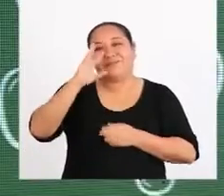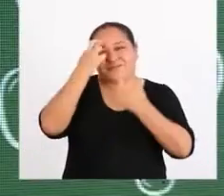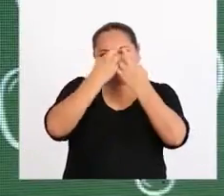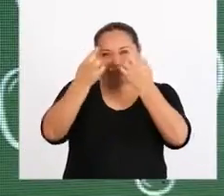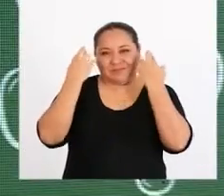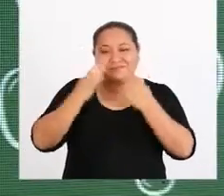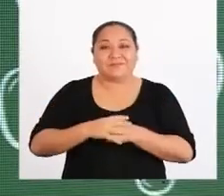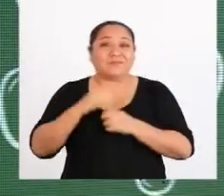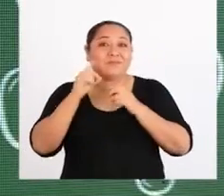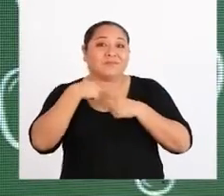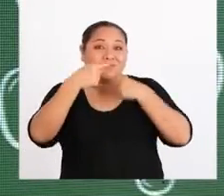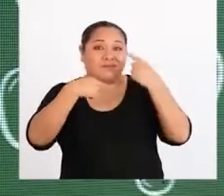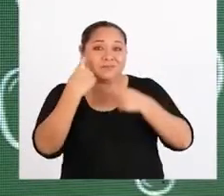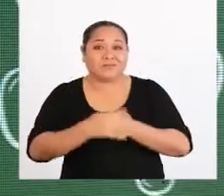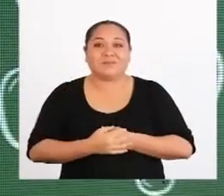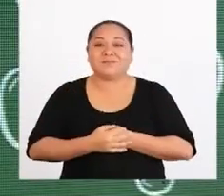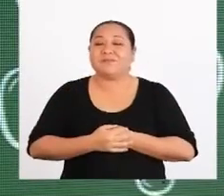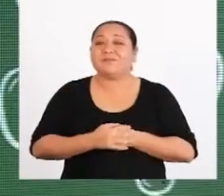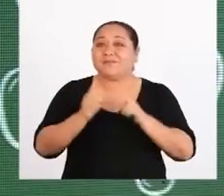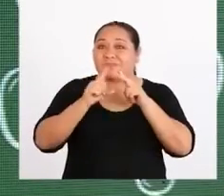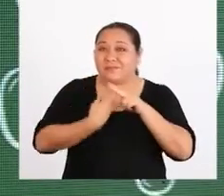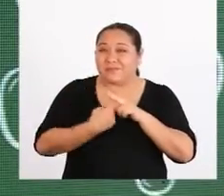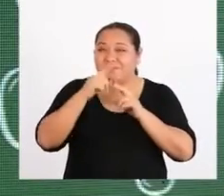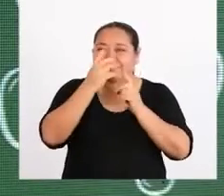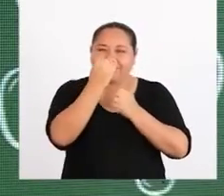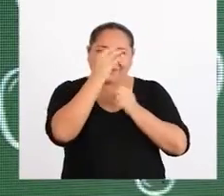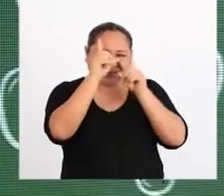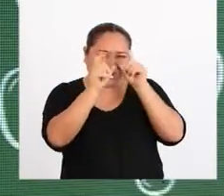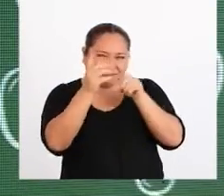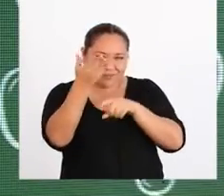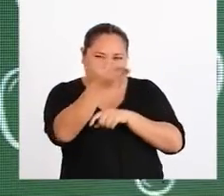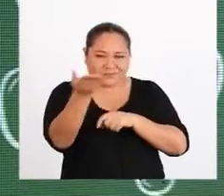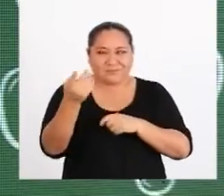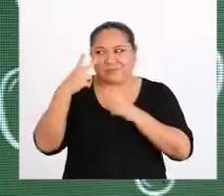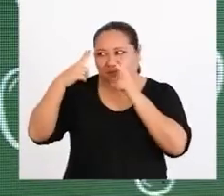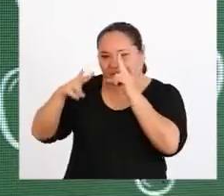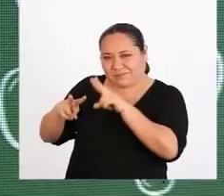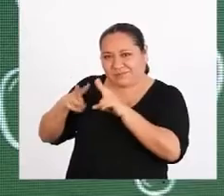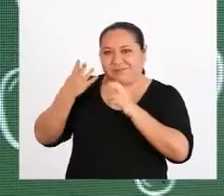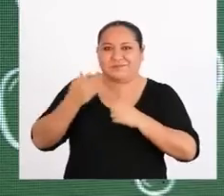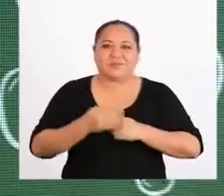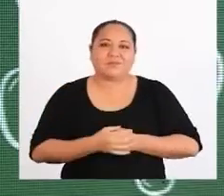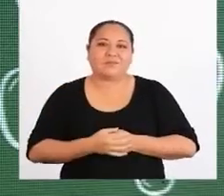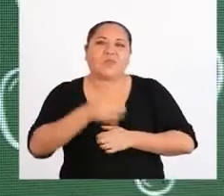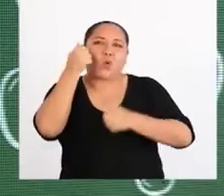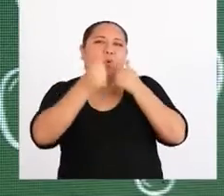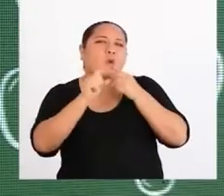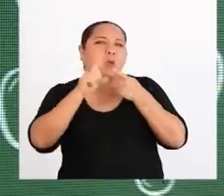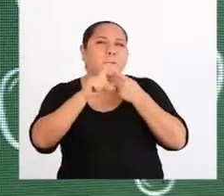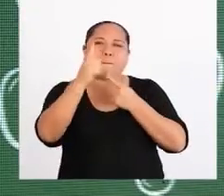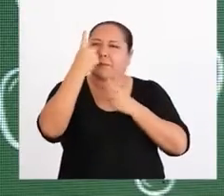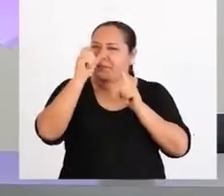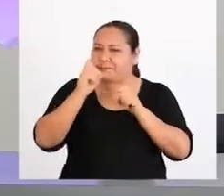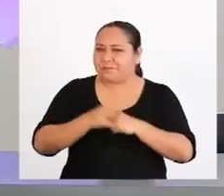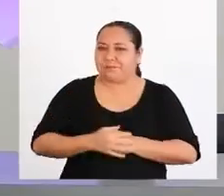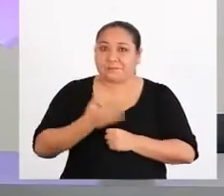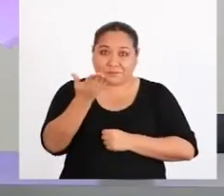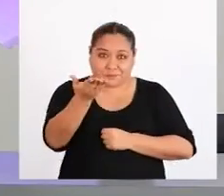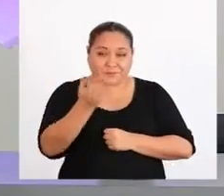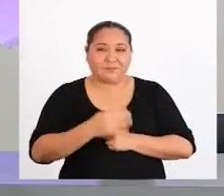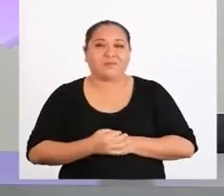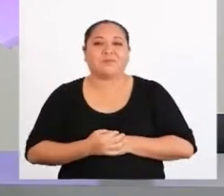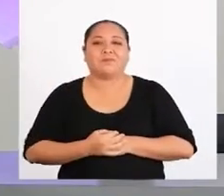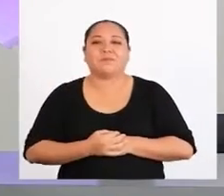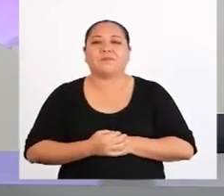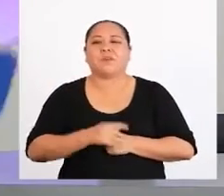Hola promo, para comenzar tenemos algunas preguntas para ustedes sobre lo que acabamos de ver. ¿Cuál es la primera pregunta? Aquí